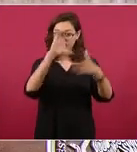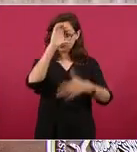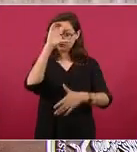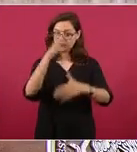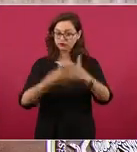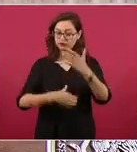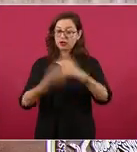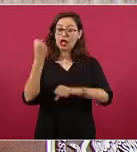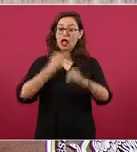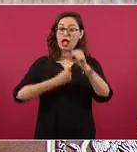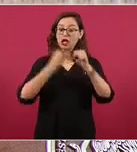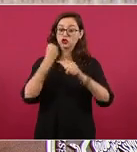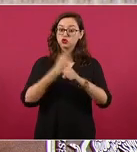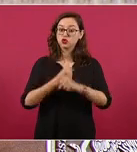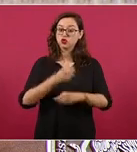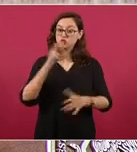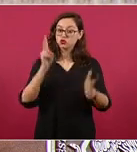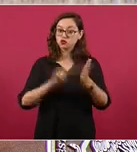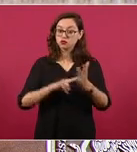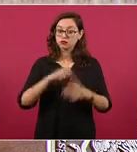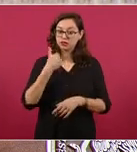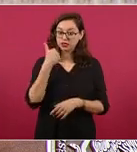2006,